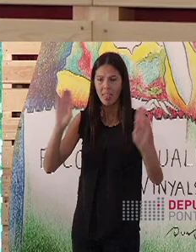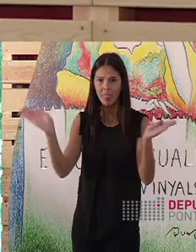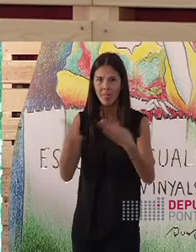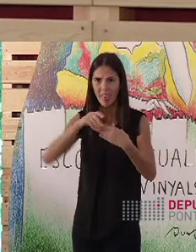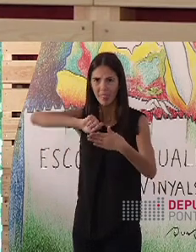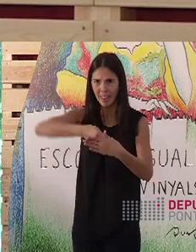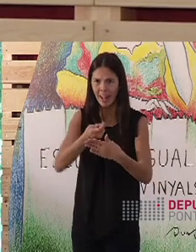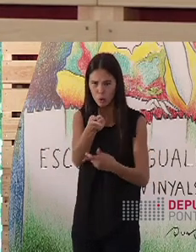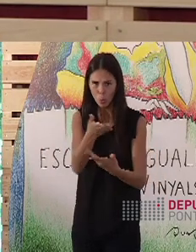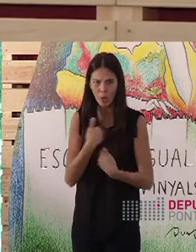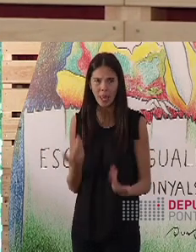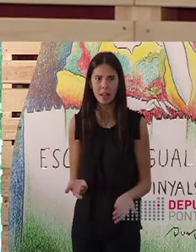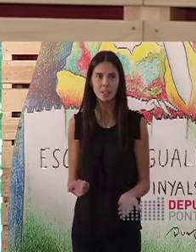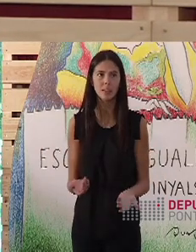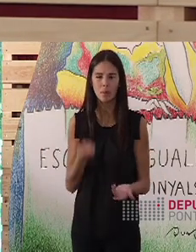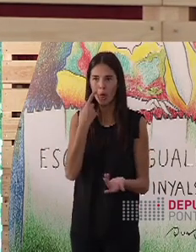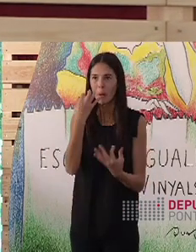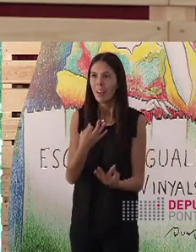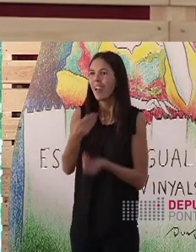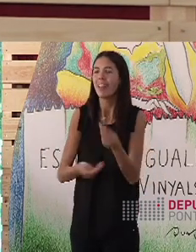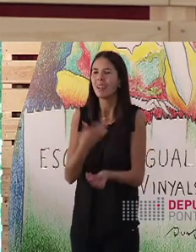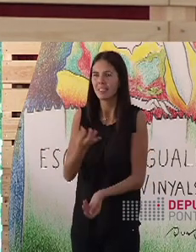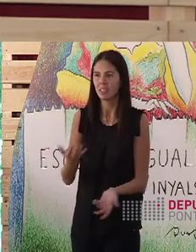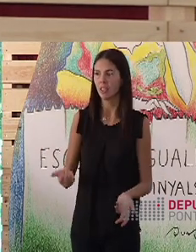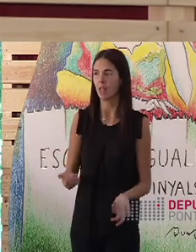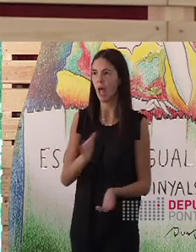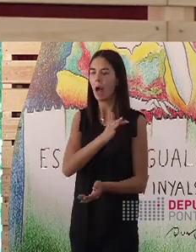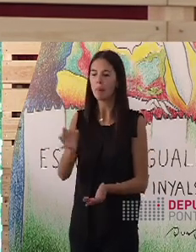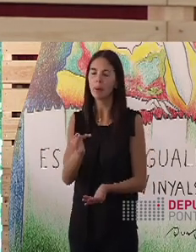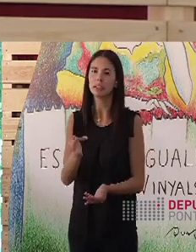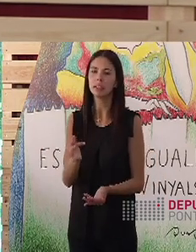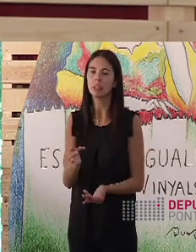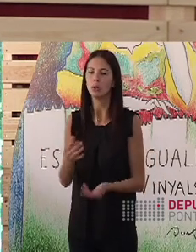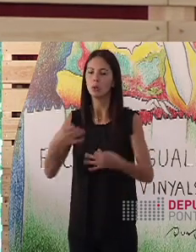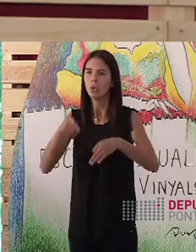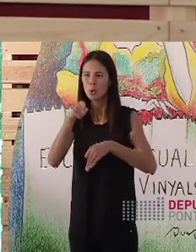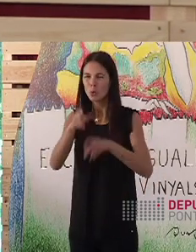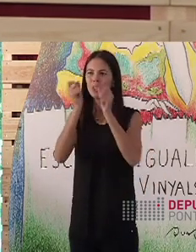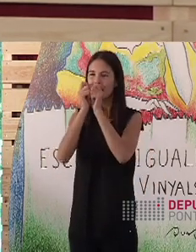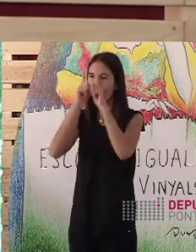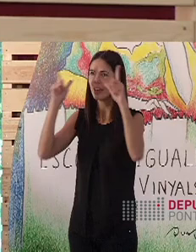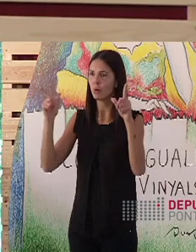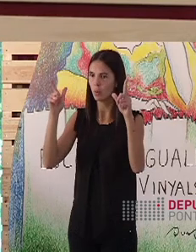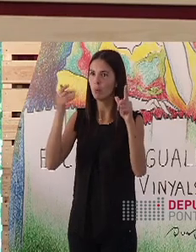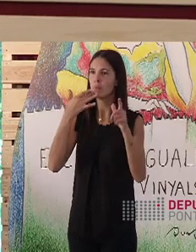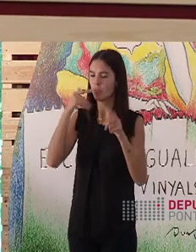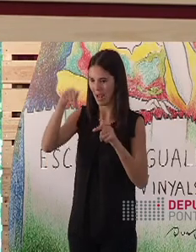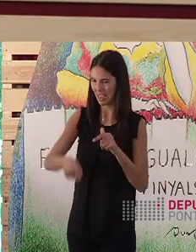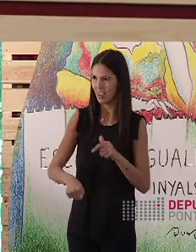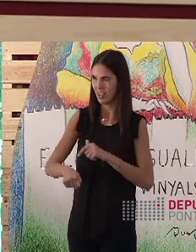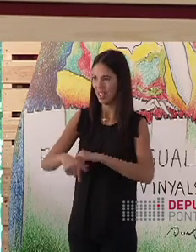Pero a donde vas? Pero de verdad, que queres facer? E aparte non é só iso, pero ti eres consciente de que por aquí pasa o alcalde,